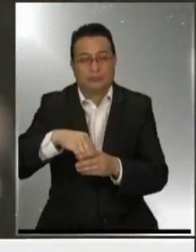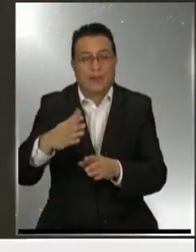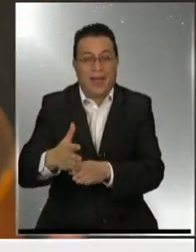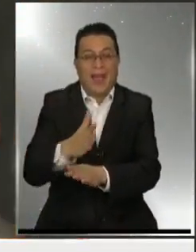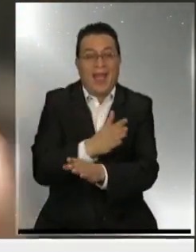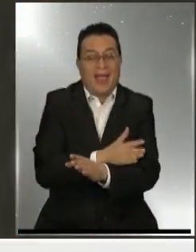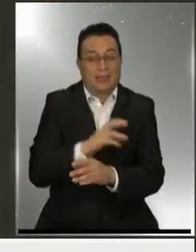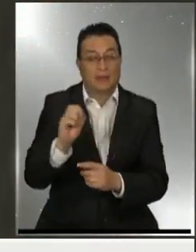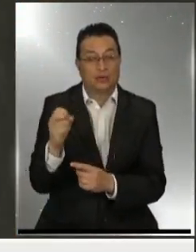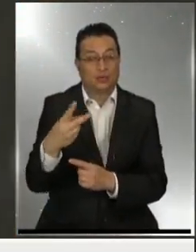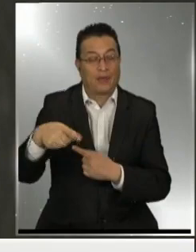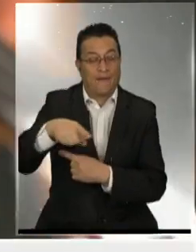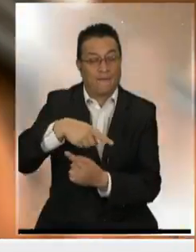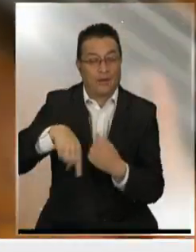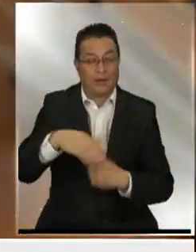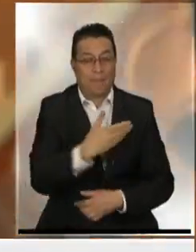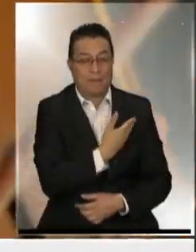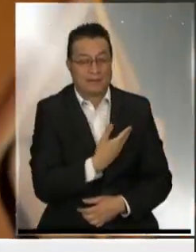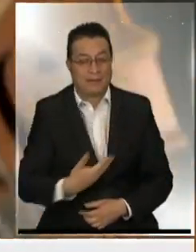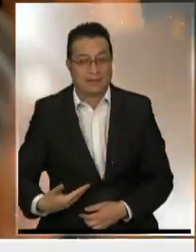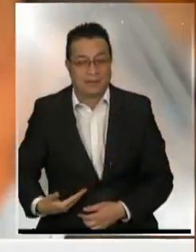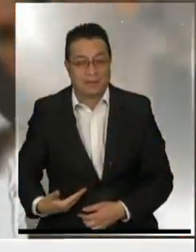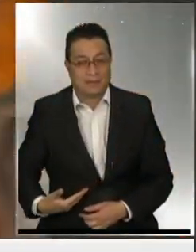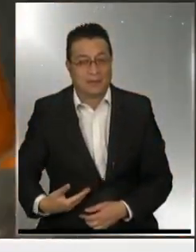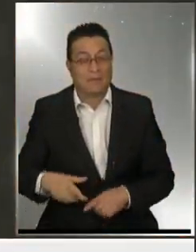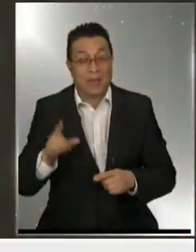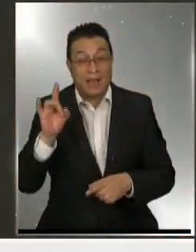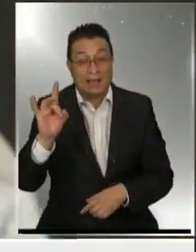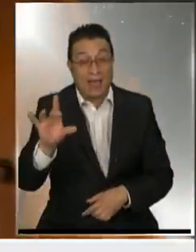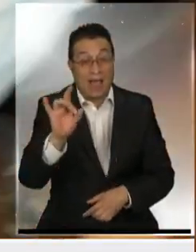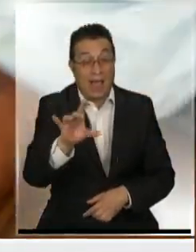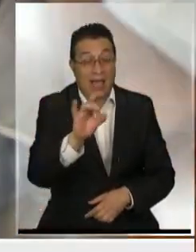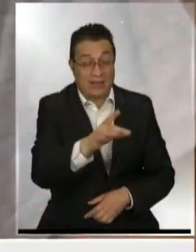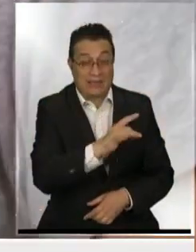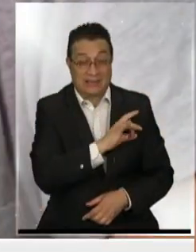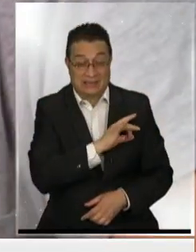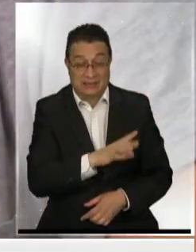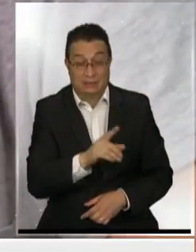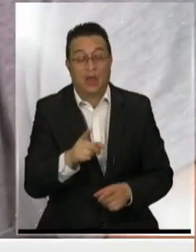la segunda vuelta presidencial y donde cada chileno